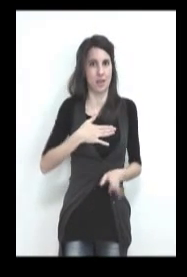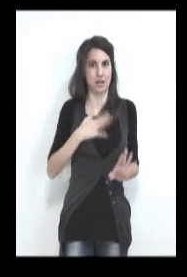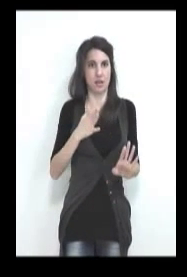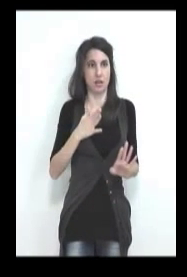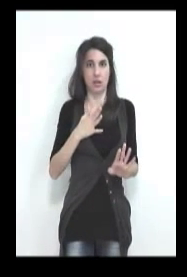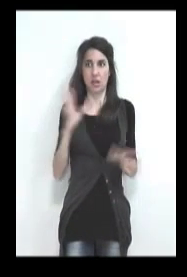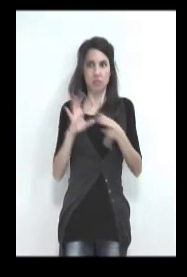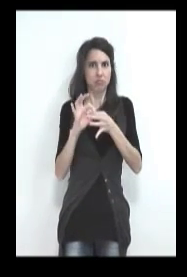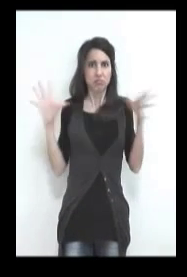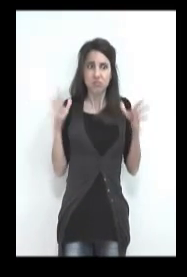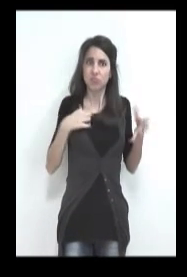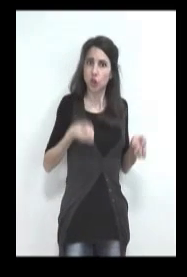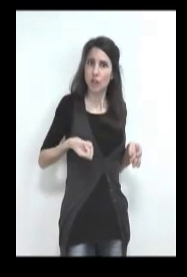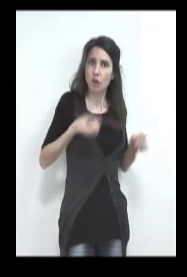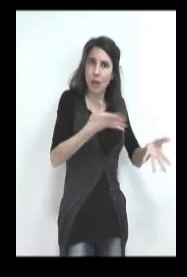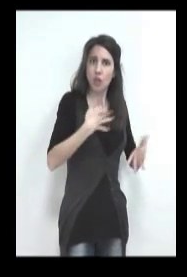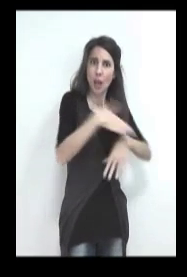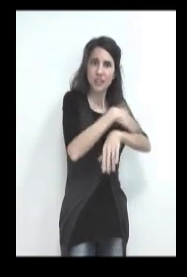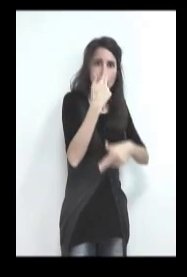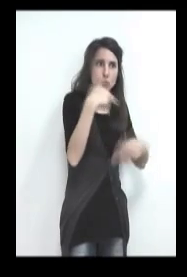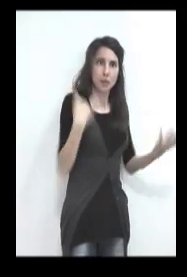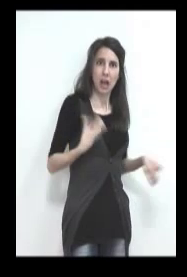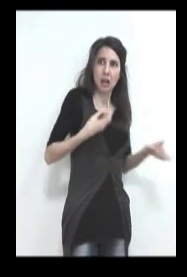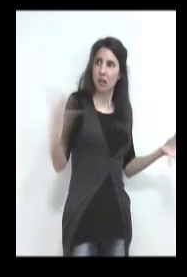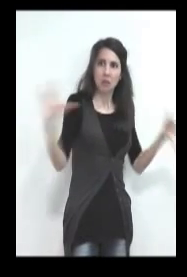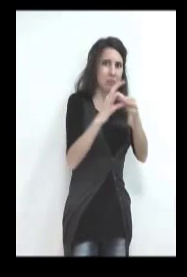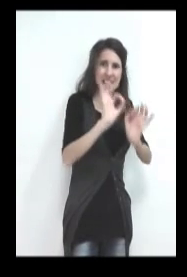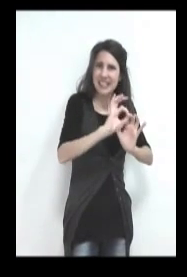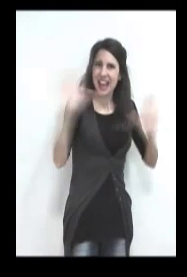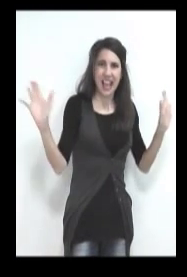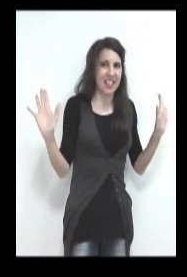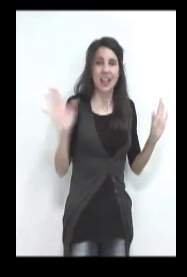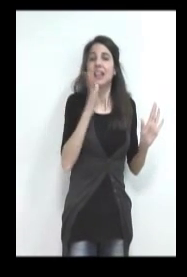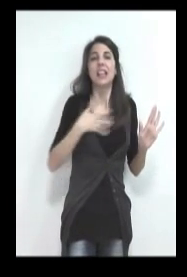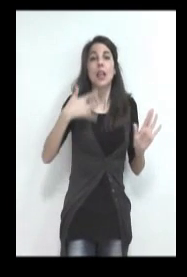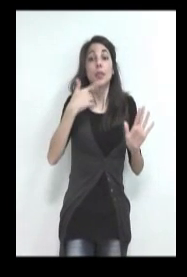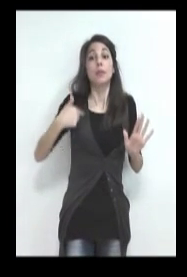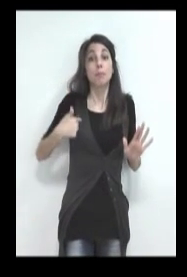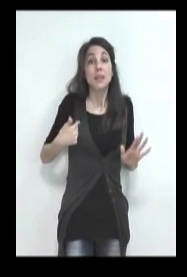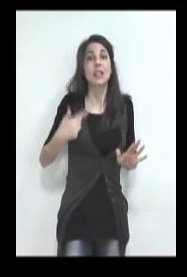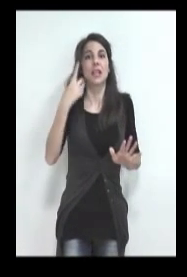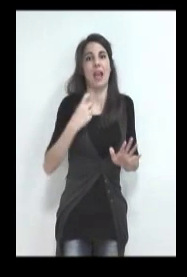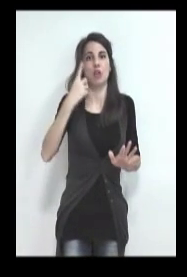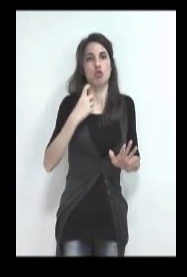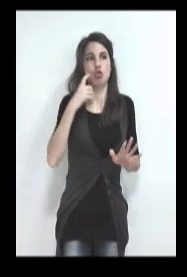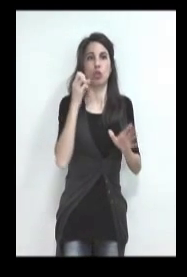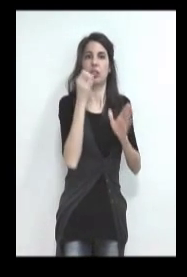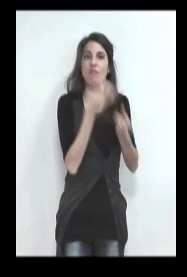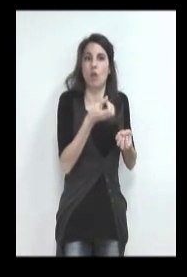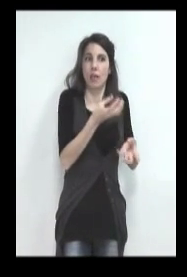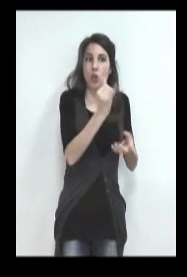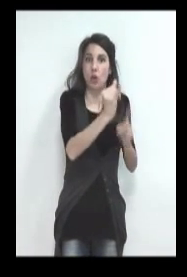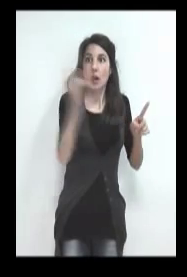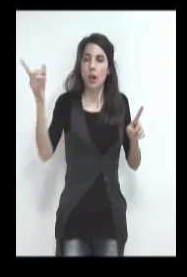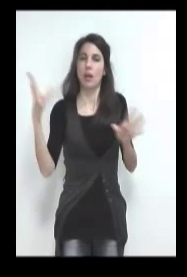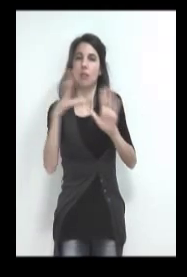deposito directamente en la administración pública. Tiene información de mis cuentas bancarias que están en entidades que funcionan de otra manera, que hay una legislación que hace que